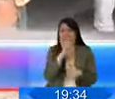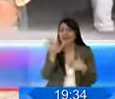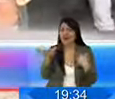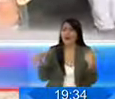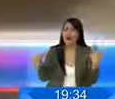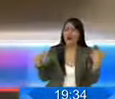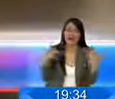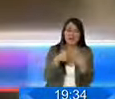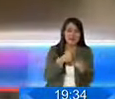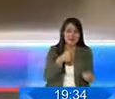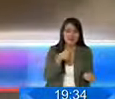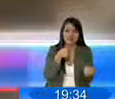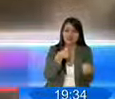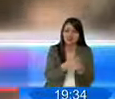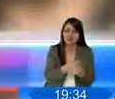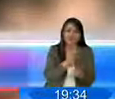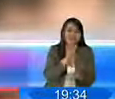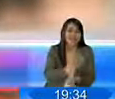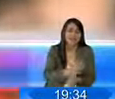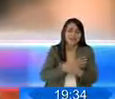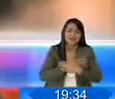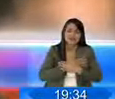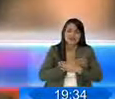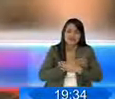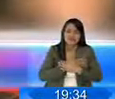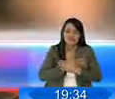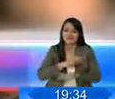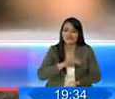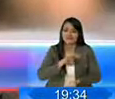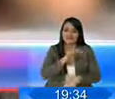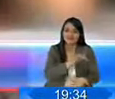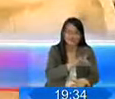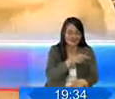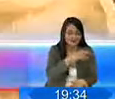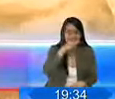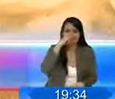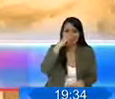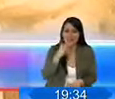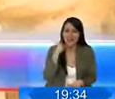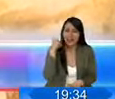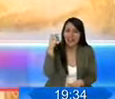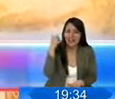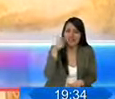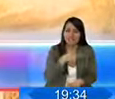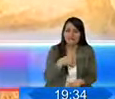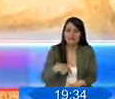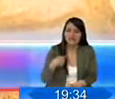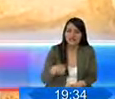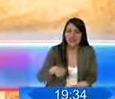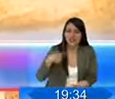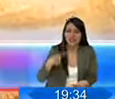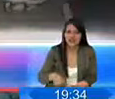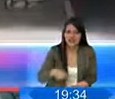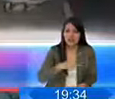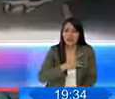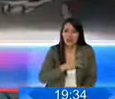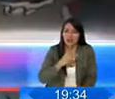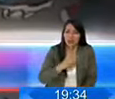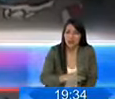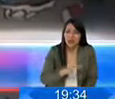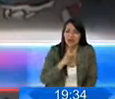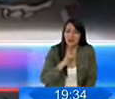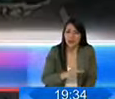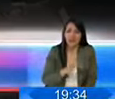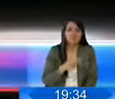granito de arena, con lo que su corazón y mano amiga quiso brindarle a nuestro héroe, que día a día doblega el dolor frente a sus